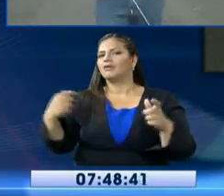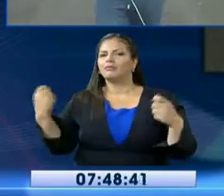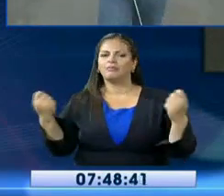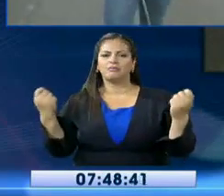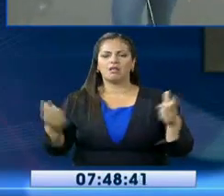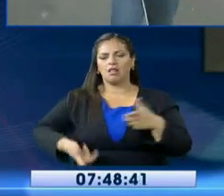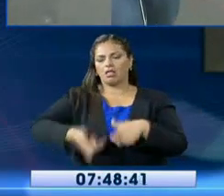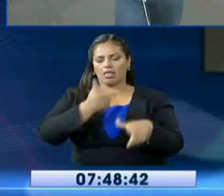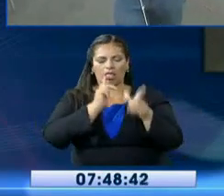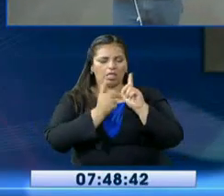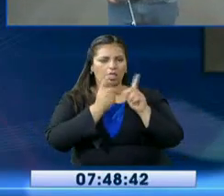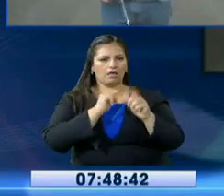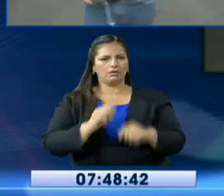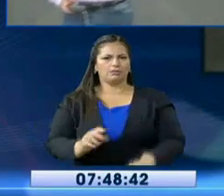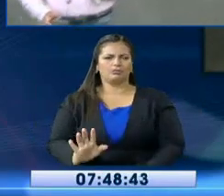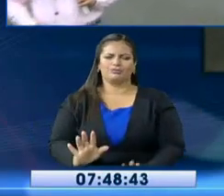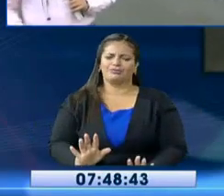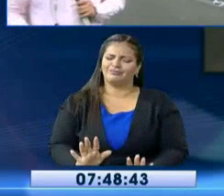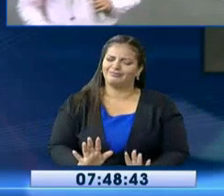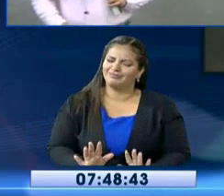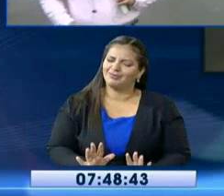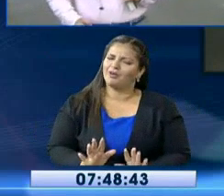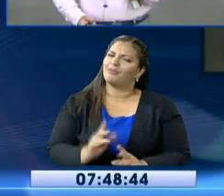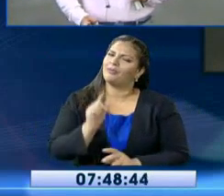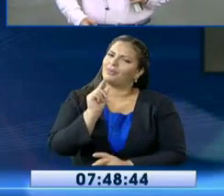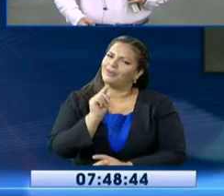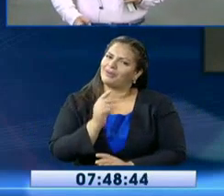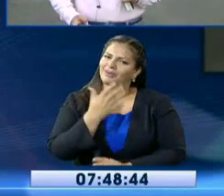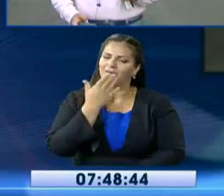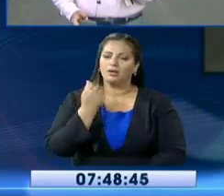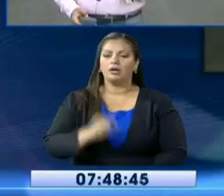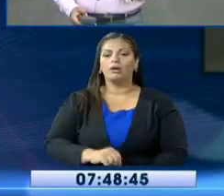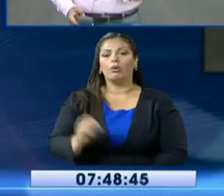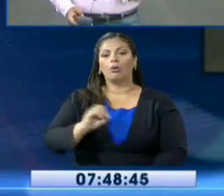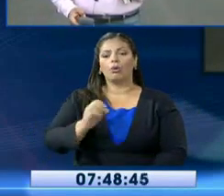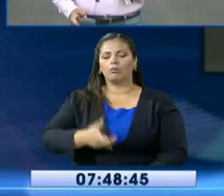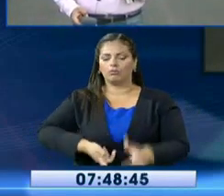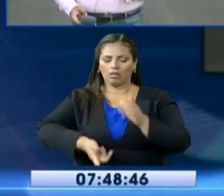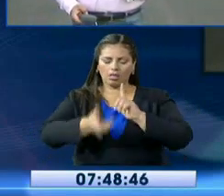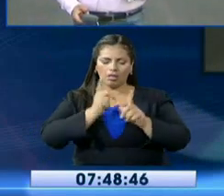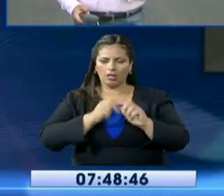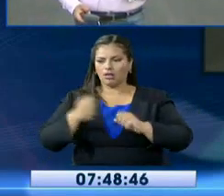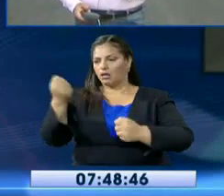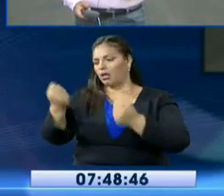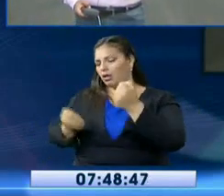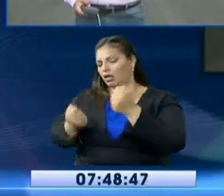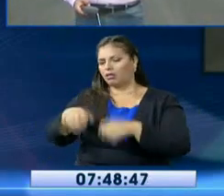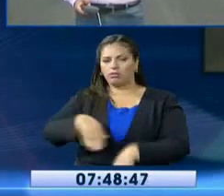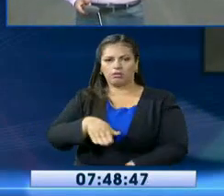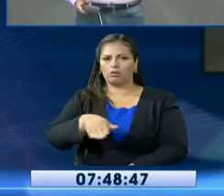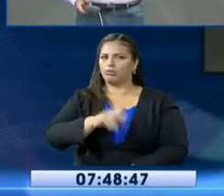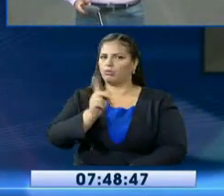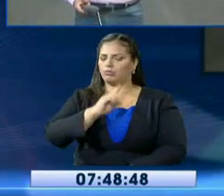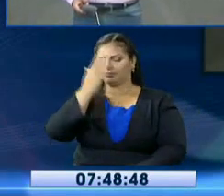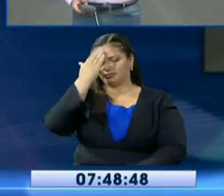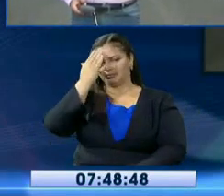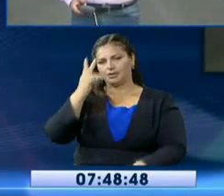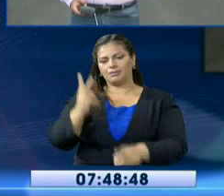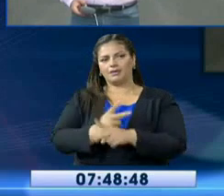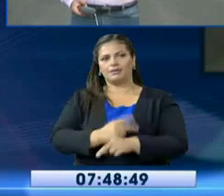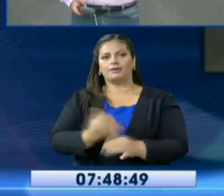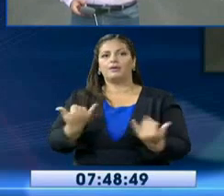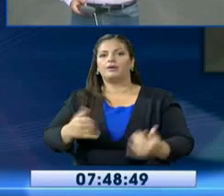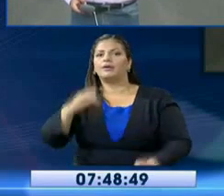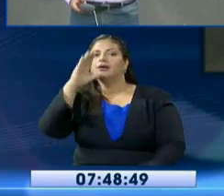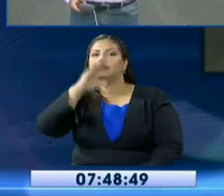mucho, o no conducir si van a tomar. ¿Qué vamos a escuchar esta mañana? Vamos a escuchar la canción popular de